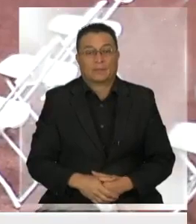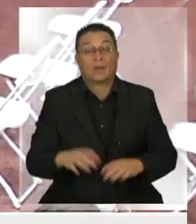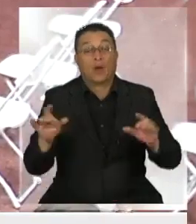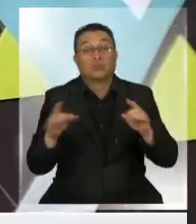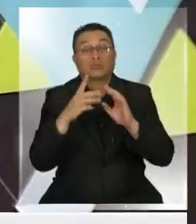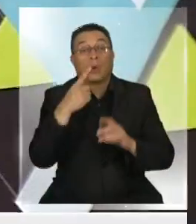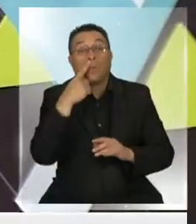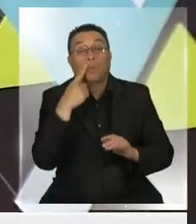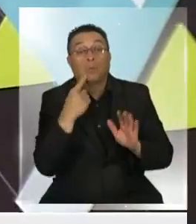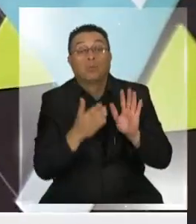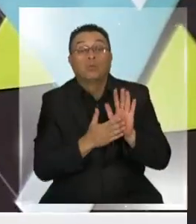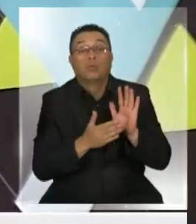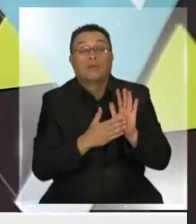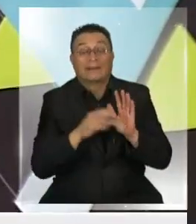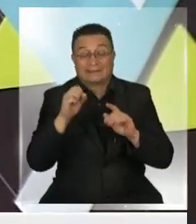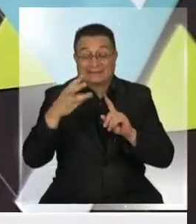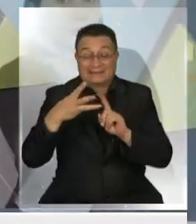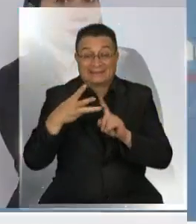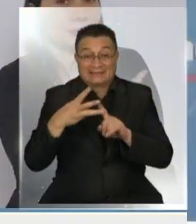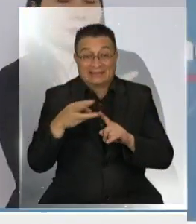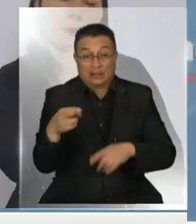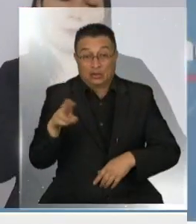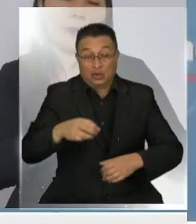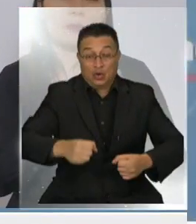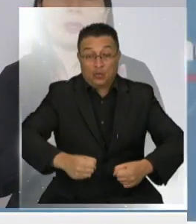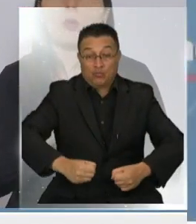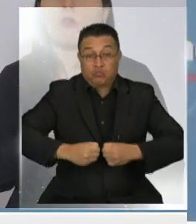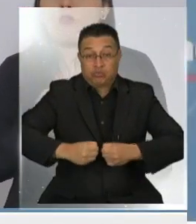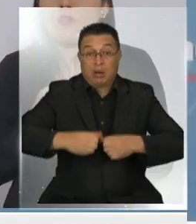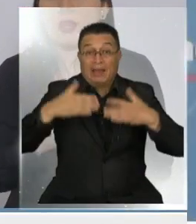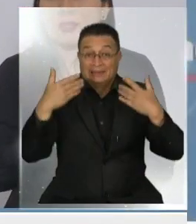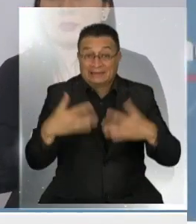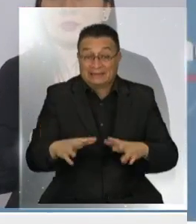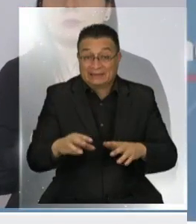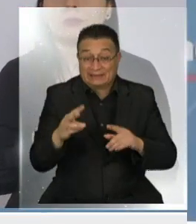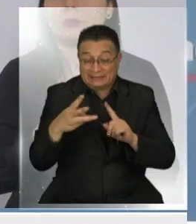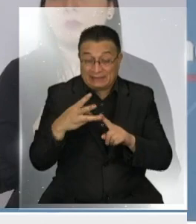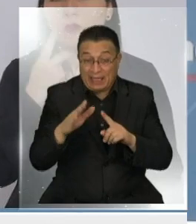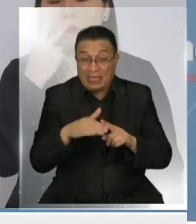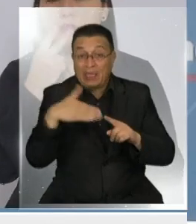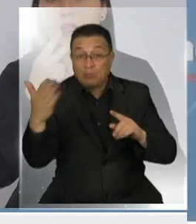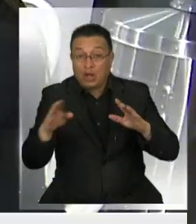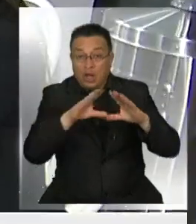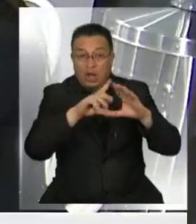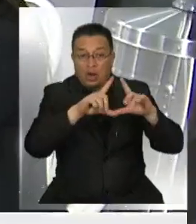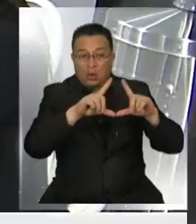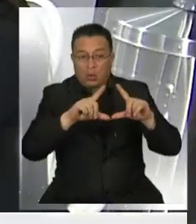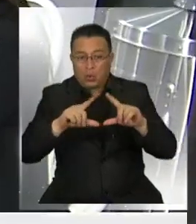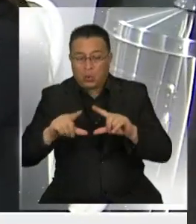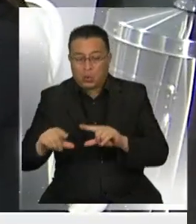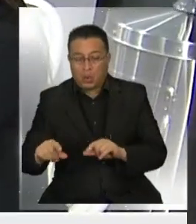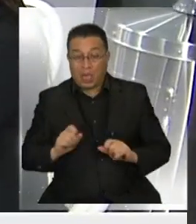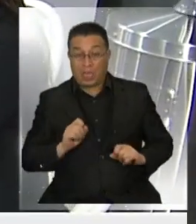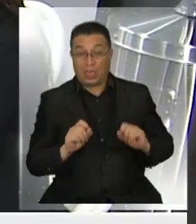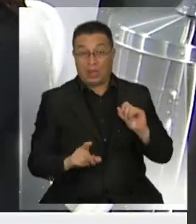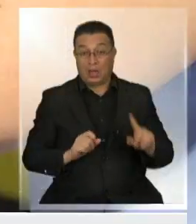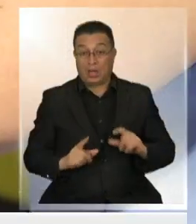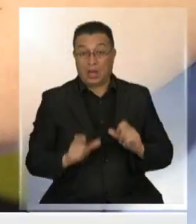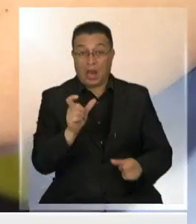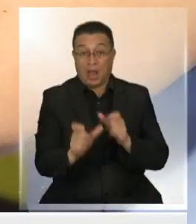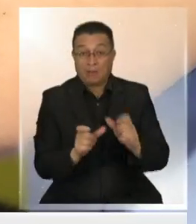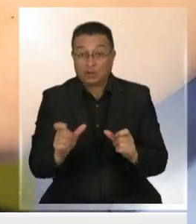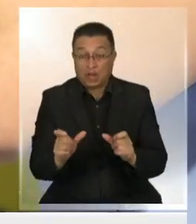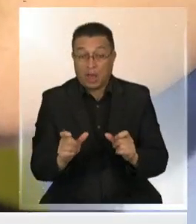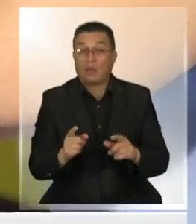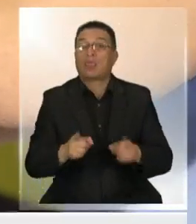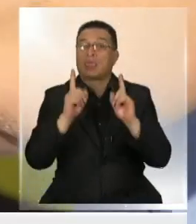Muestra que después de la tercera dosis, que hemos llamado también dosis de refuerzo, hay una caída en la inmunidad de las personas.